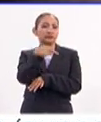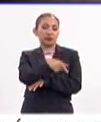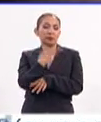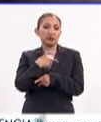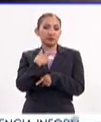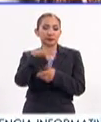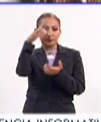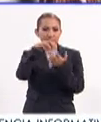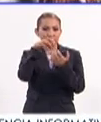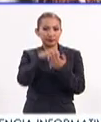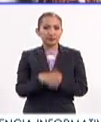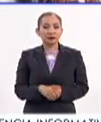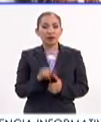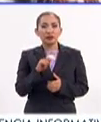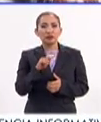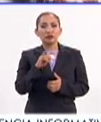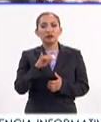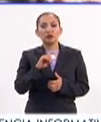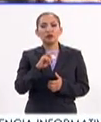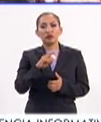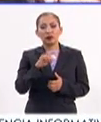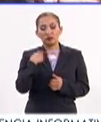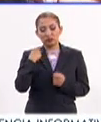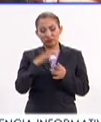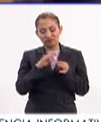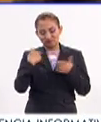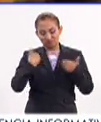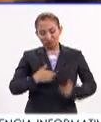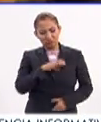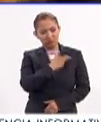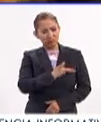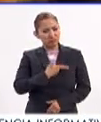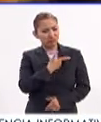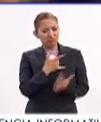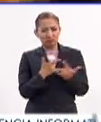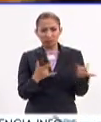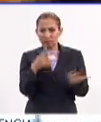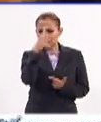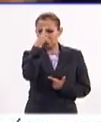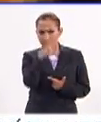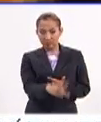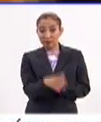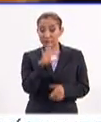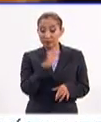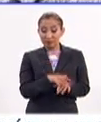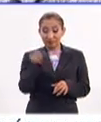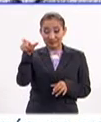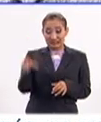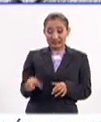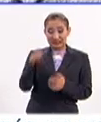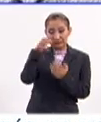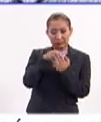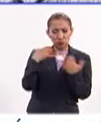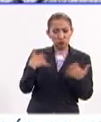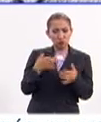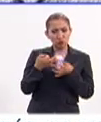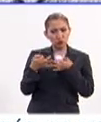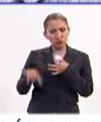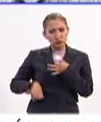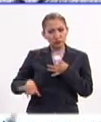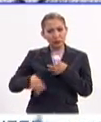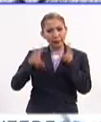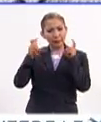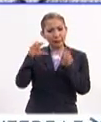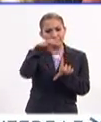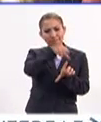del personaje. Antonio Cordero se describe como un apasionado de la historia de México y sobre todo del personaje de Hernán Cortés y el